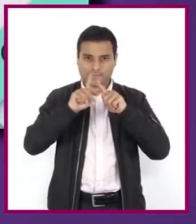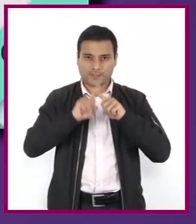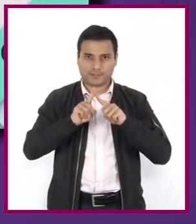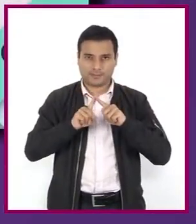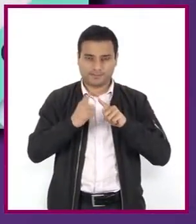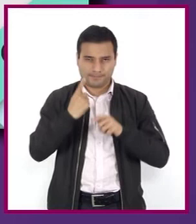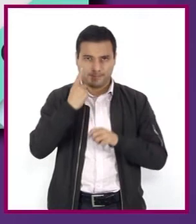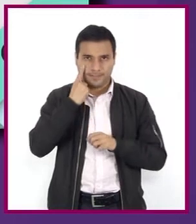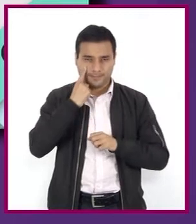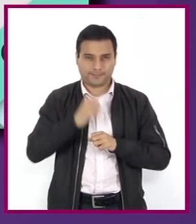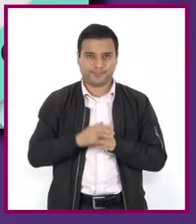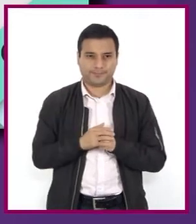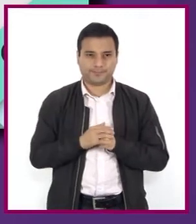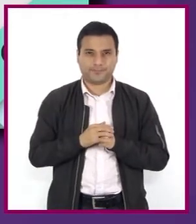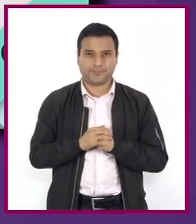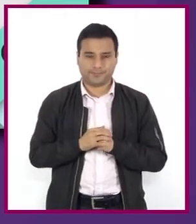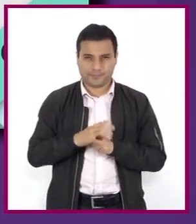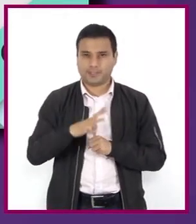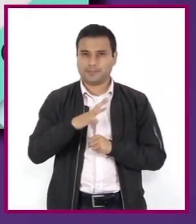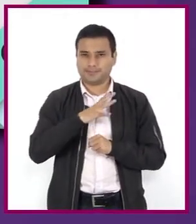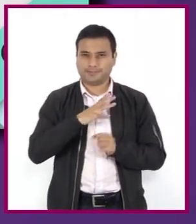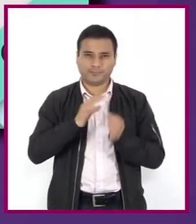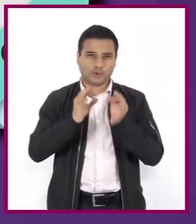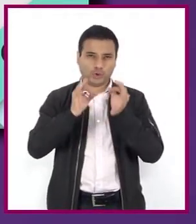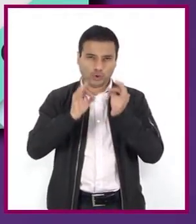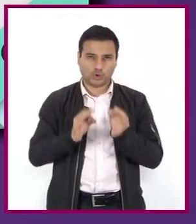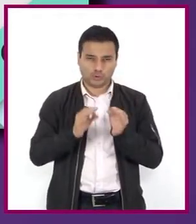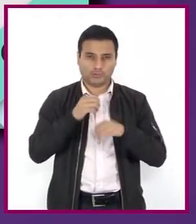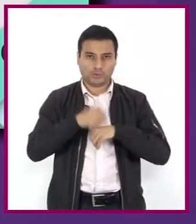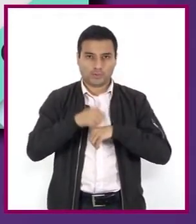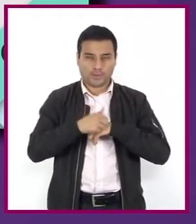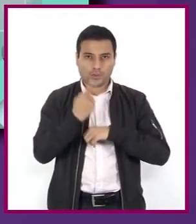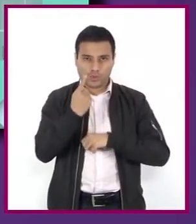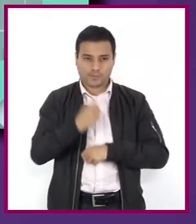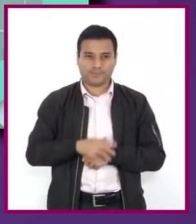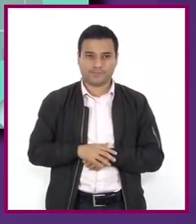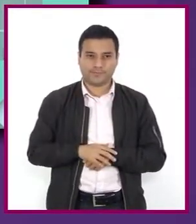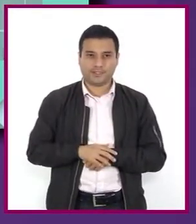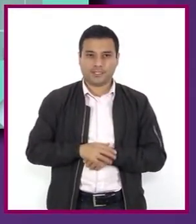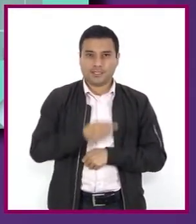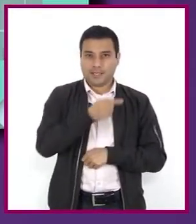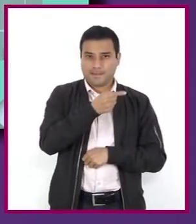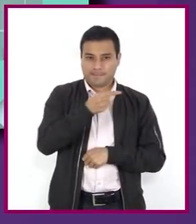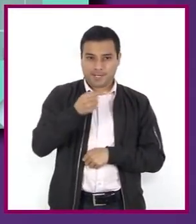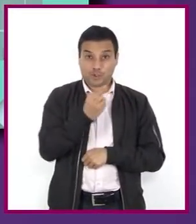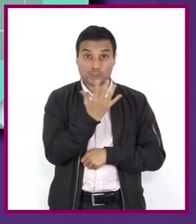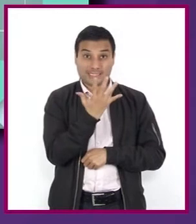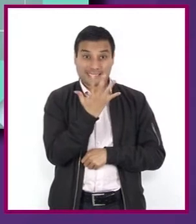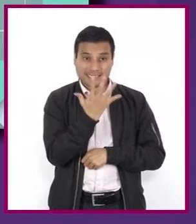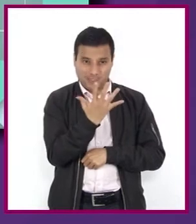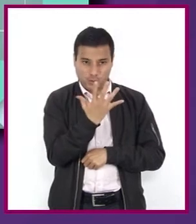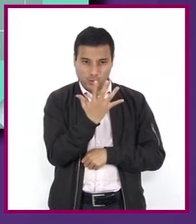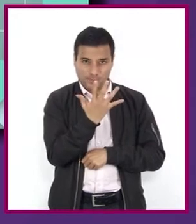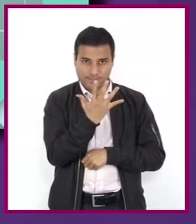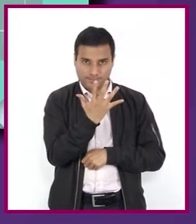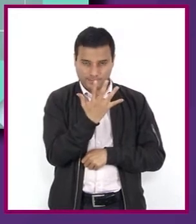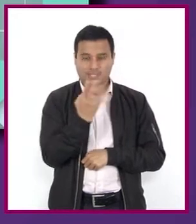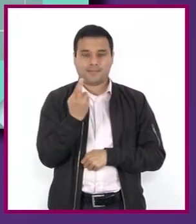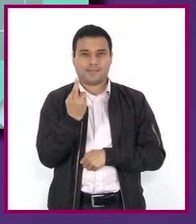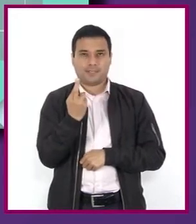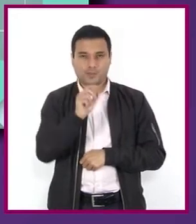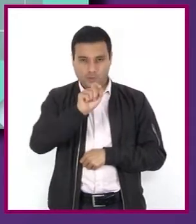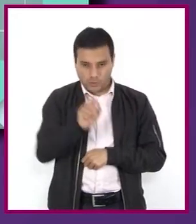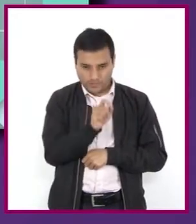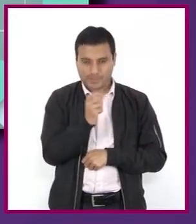Así, la primera pareja de coordenadas que obtuvimos es 5 negativo en las abscisas y 25 positivo en